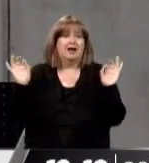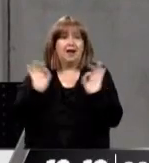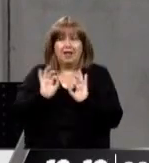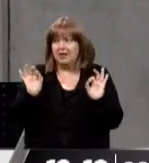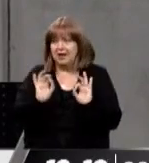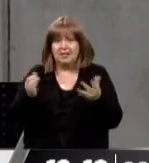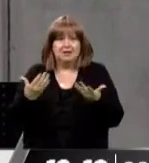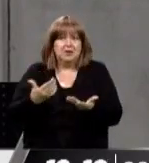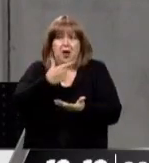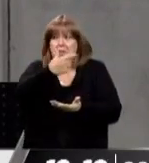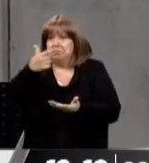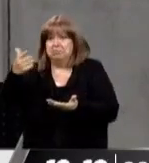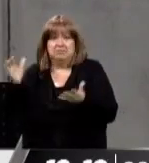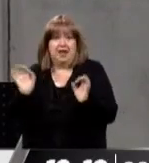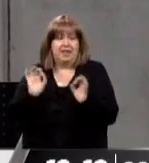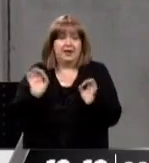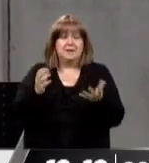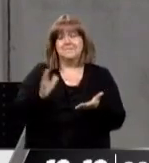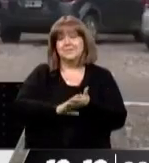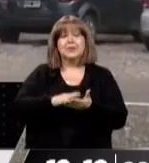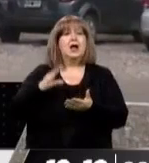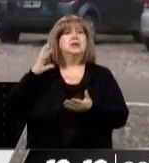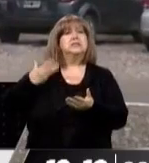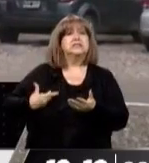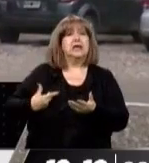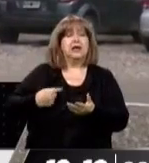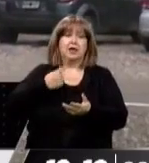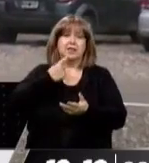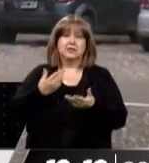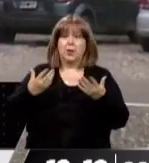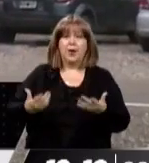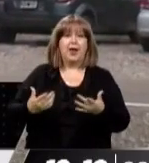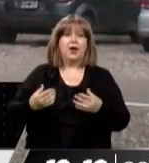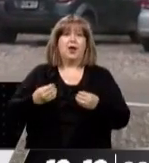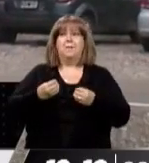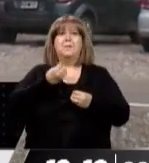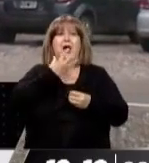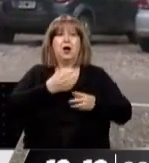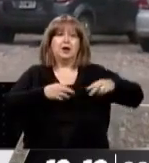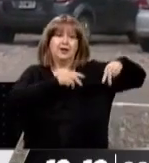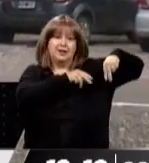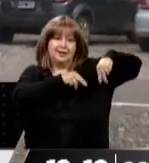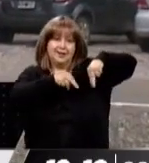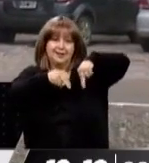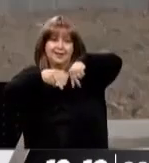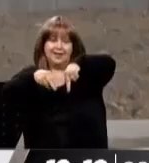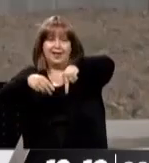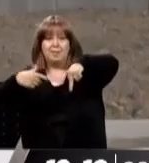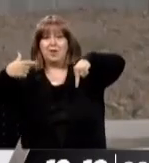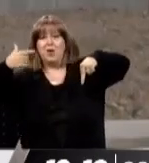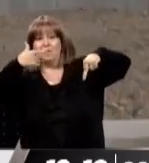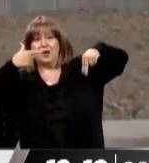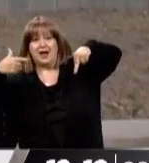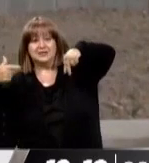parte. No. De no tanta seguridad. Exactamente. Bueno, claro, que por ahí denotaba también que podría haberse dado un recorrido, ¿no? Aprovechando la presencia, sí, pero